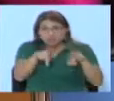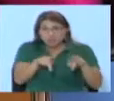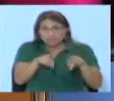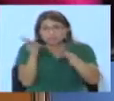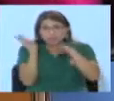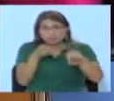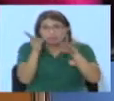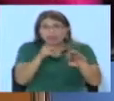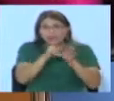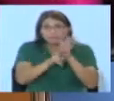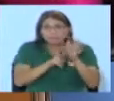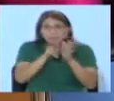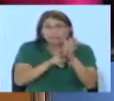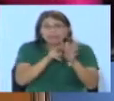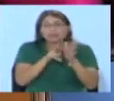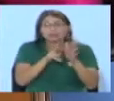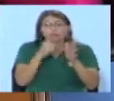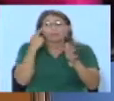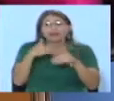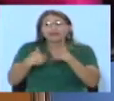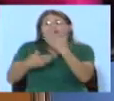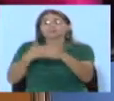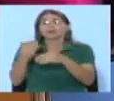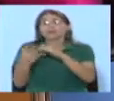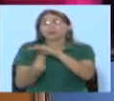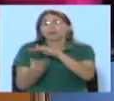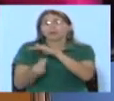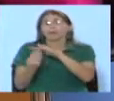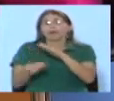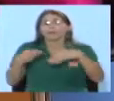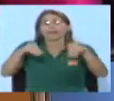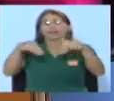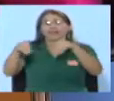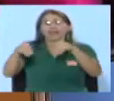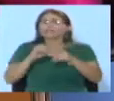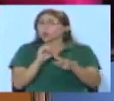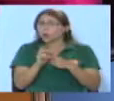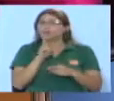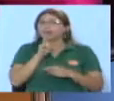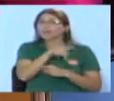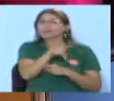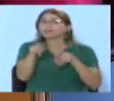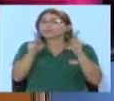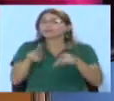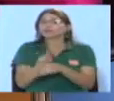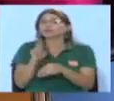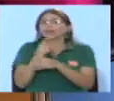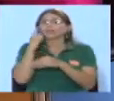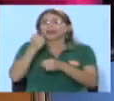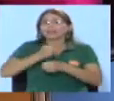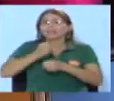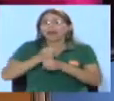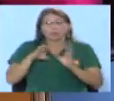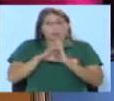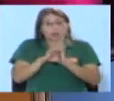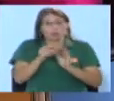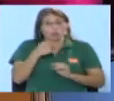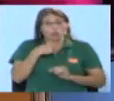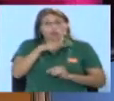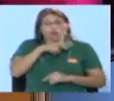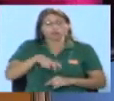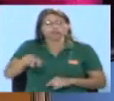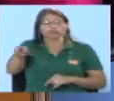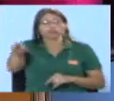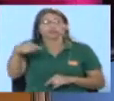en realidad está utilizándolo para trabajar? Y yo le digo, cuando yo salgo de gira y voy de camino de aquí a cualquiera de las sedes de la universidad,